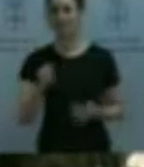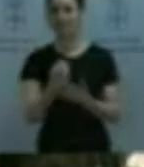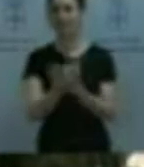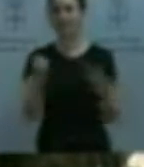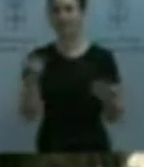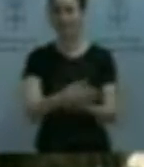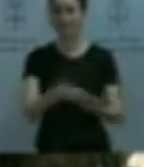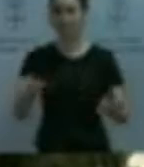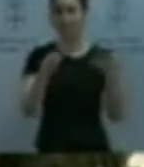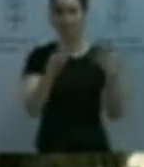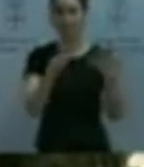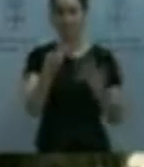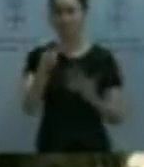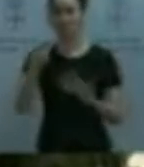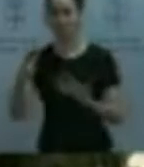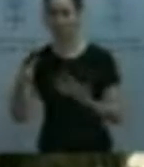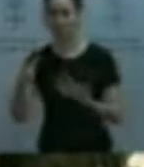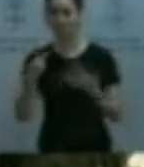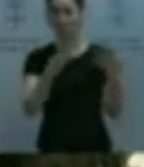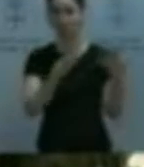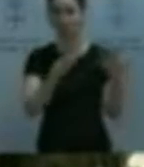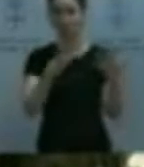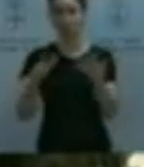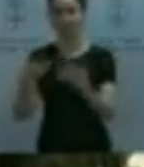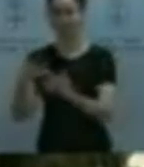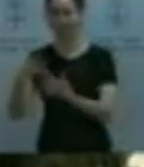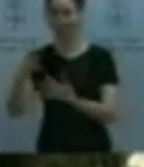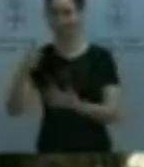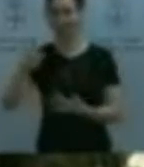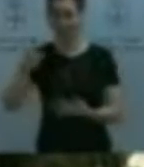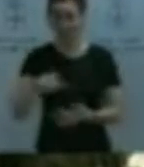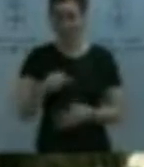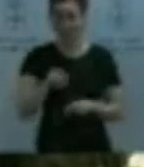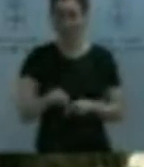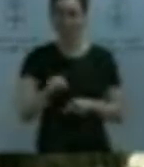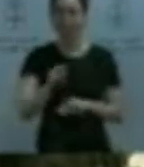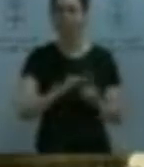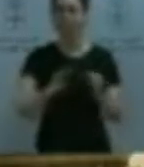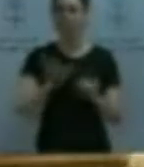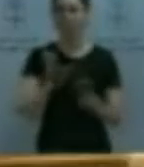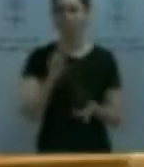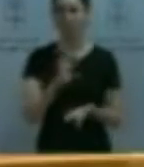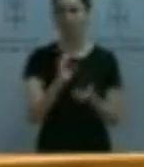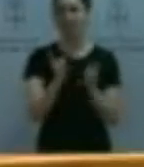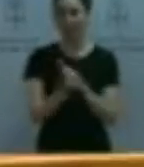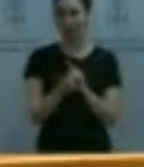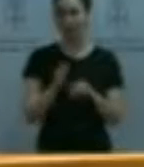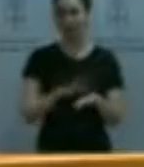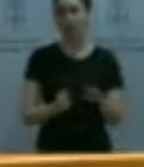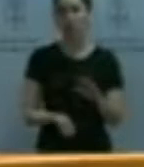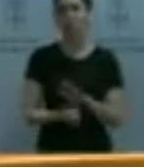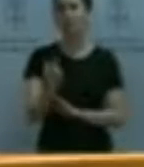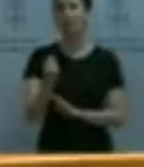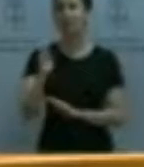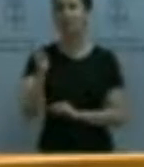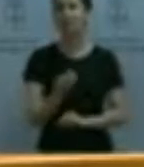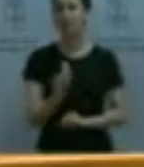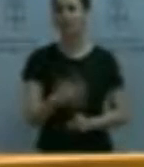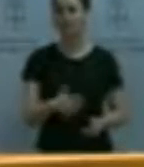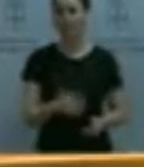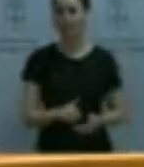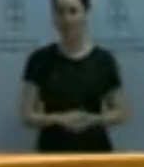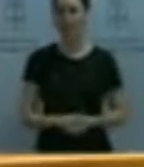16.712.885 euros, le quiten una modificación extraordinaria presupuestaria 10 millones de euros? Gracias, señor consejero. Señor Corbas Mons